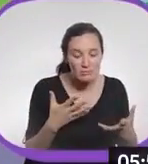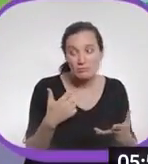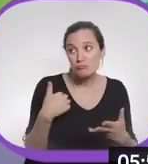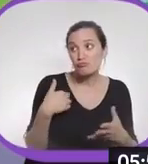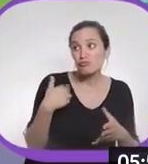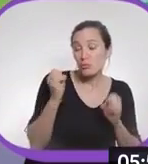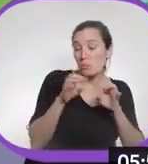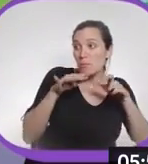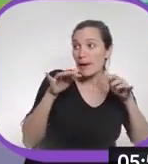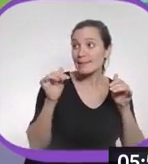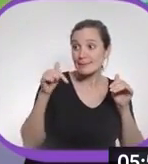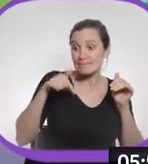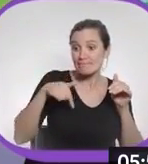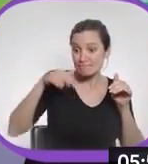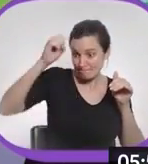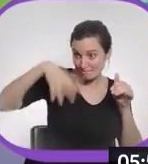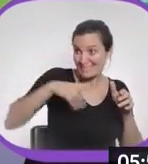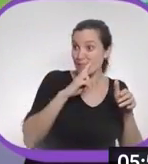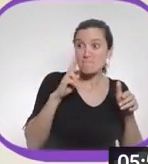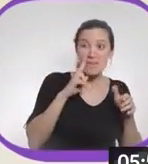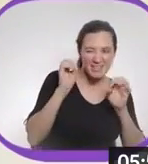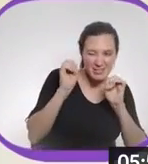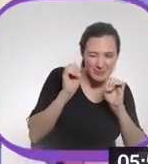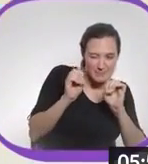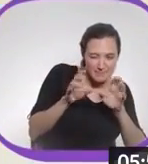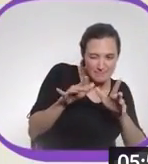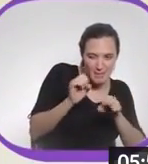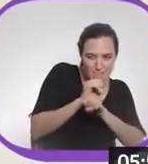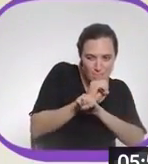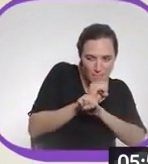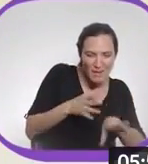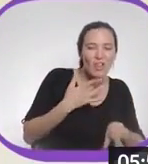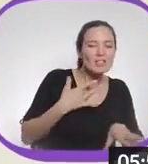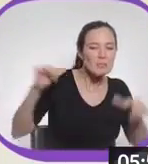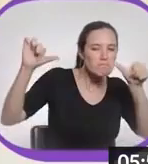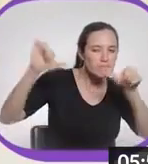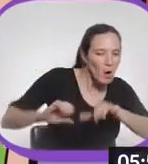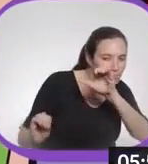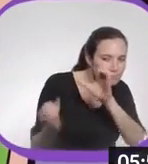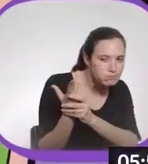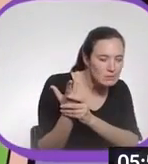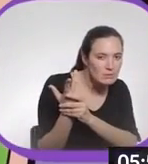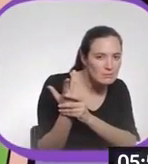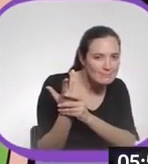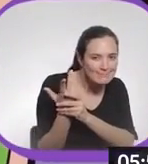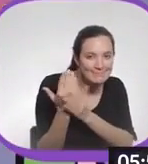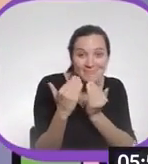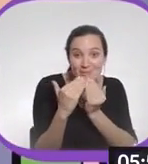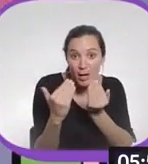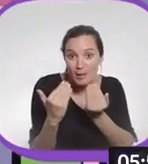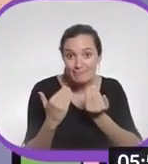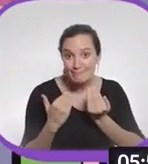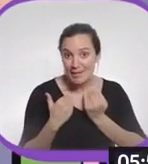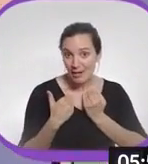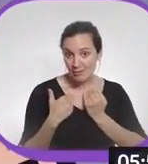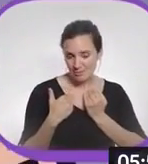un antihadas mágico y estoy aquí para ser tu padrino malvado y concederte tus peores deseos. ¡No me agradezcas! Si